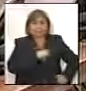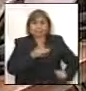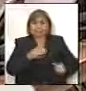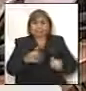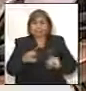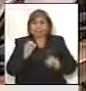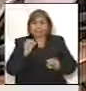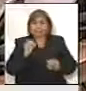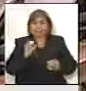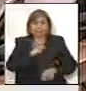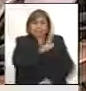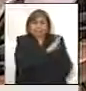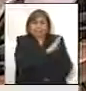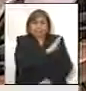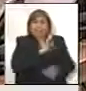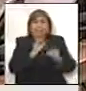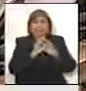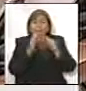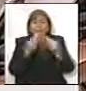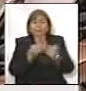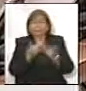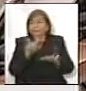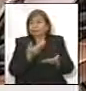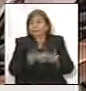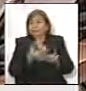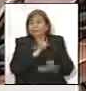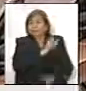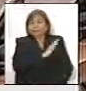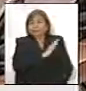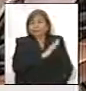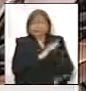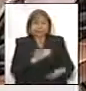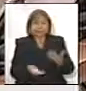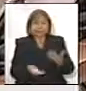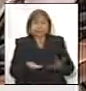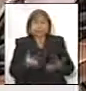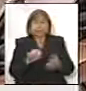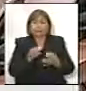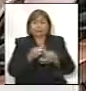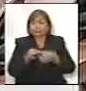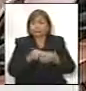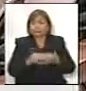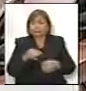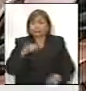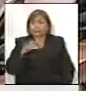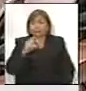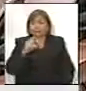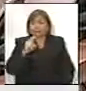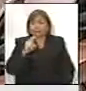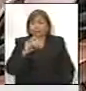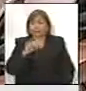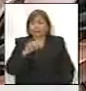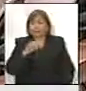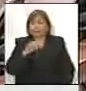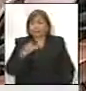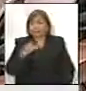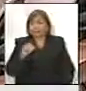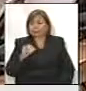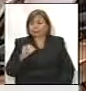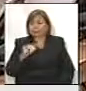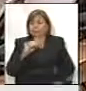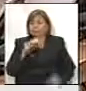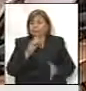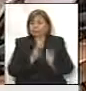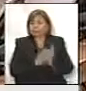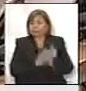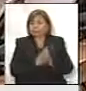o en la Fiscalía de Familia o en la Fiscalía de la provincia de Coronel Portillo, Pucallpa, donde